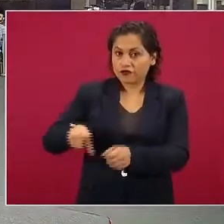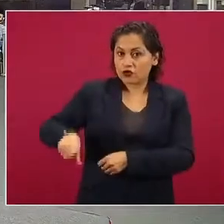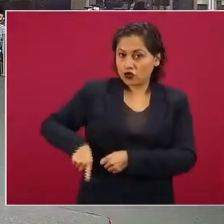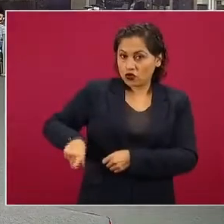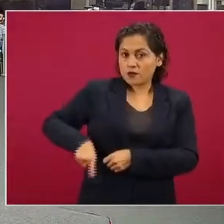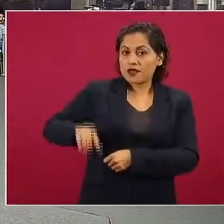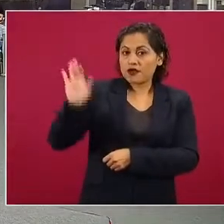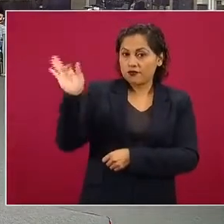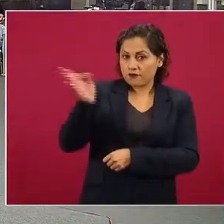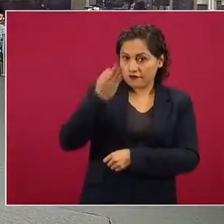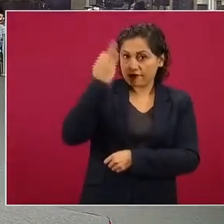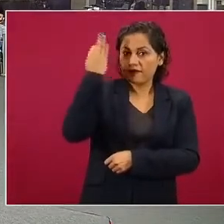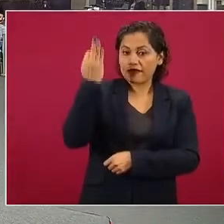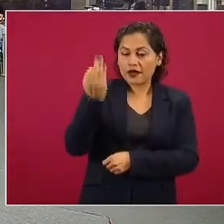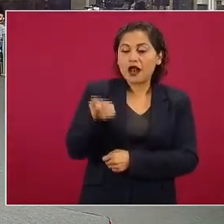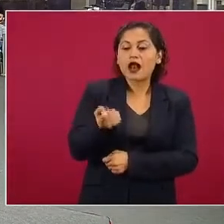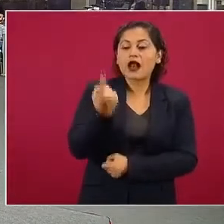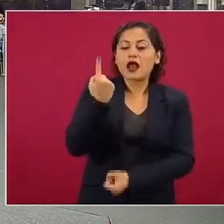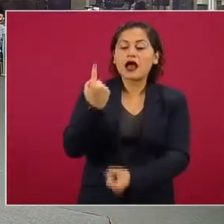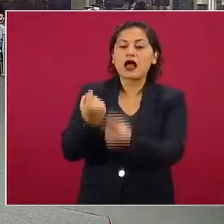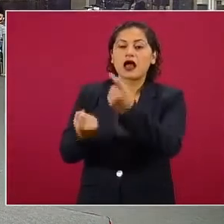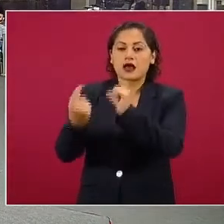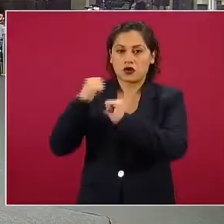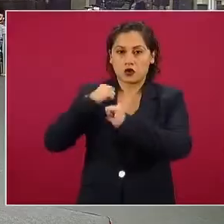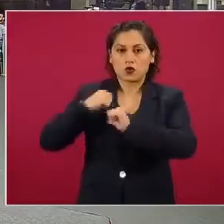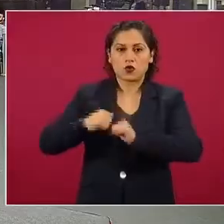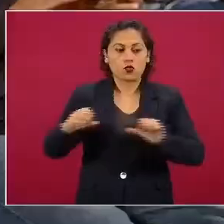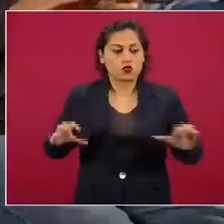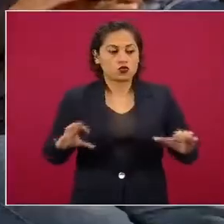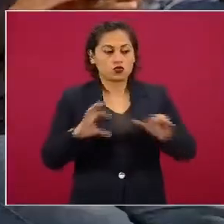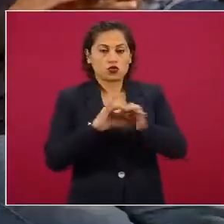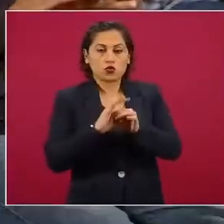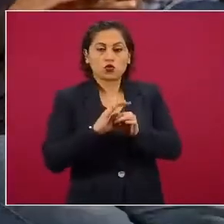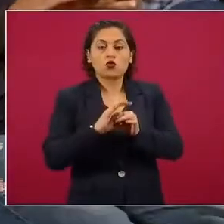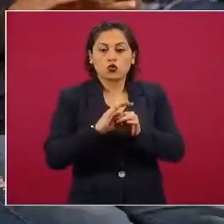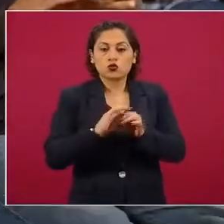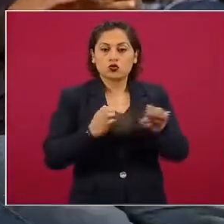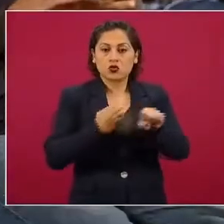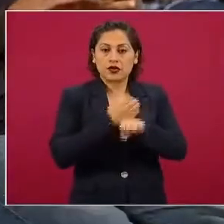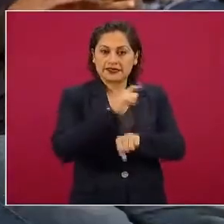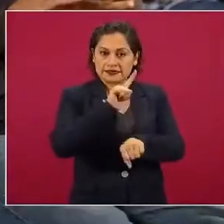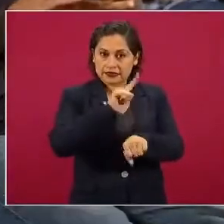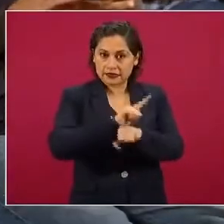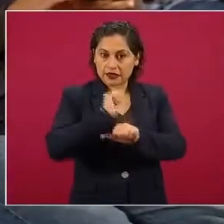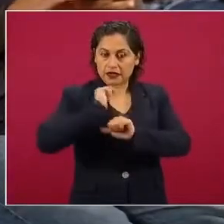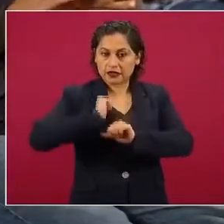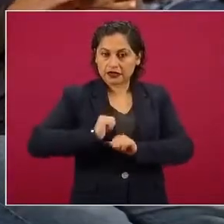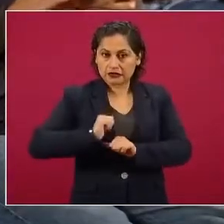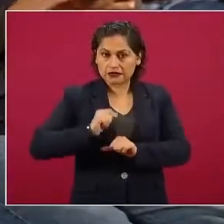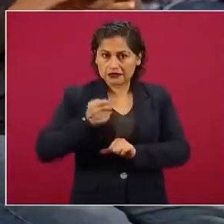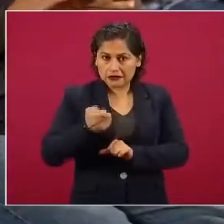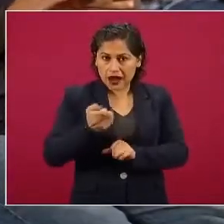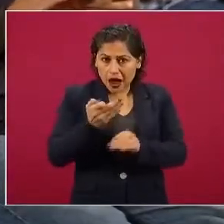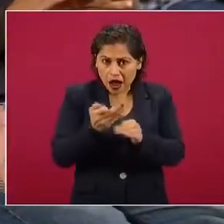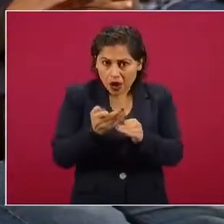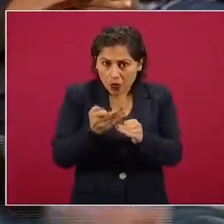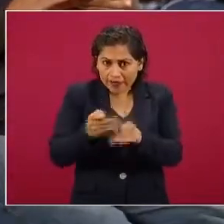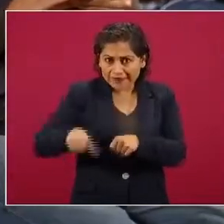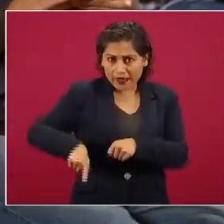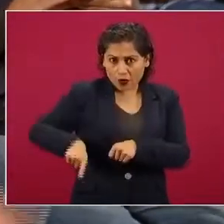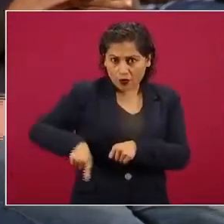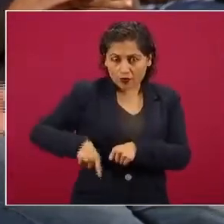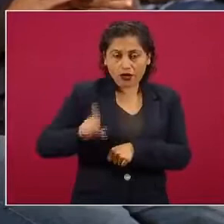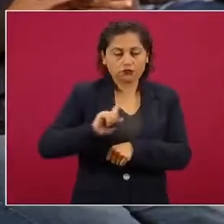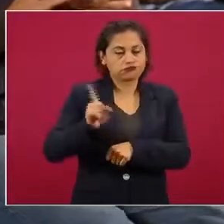algunos funcionarios del gobierno federal con los del gobierno estatal, pero esto lleva años, o sea, no es de esta administración,